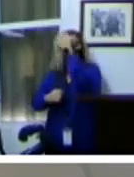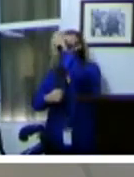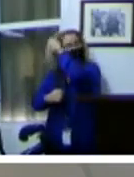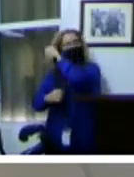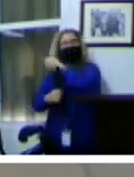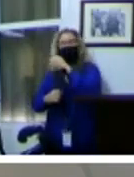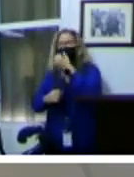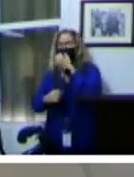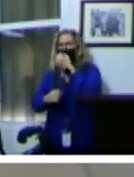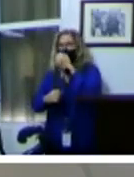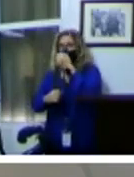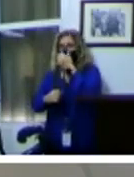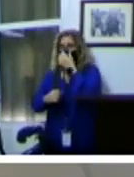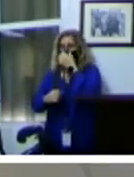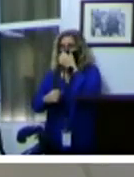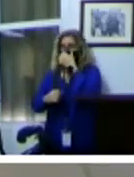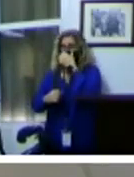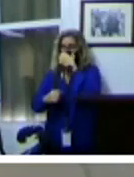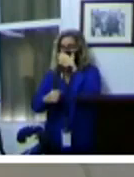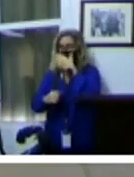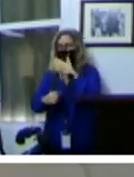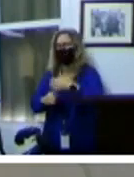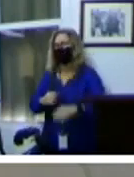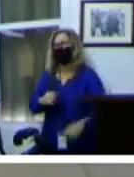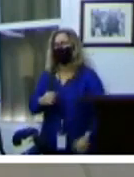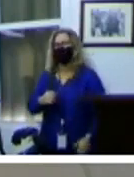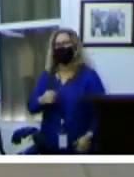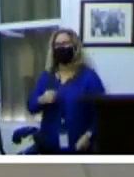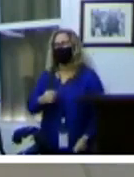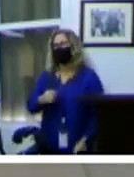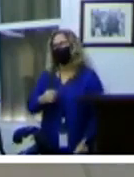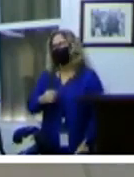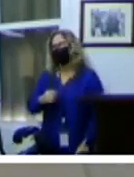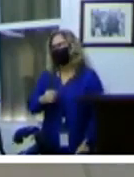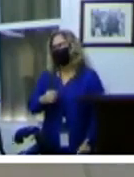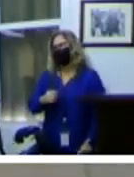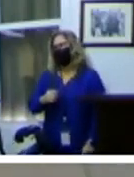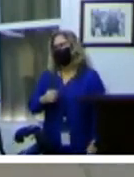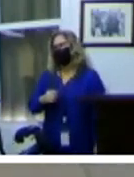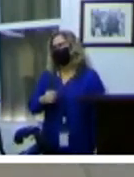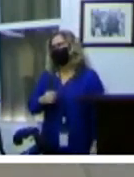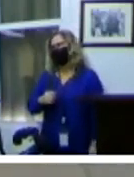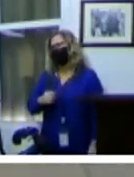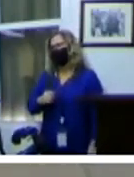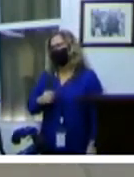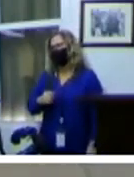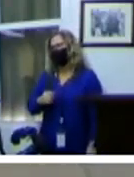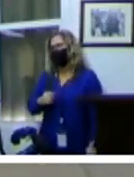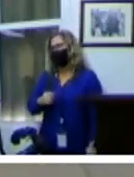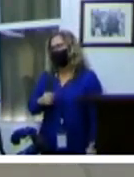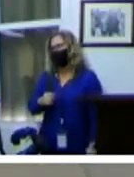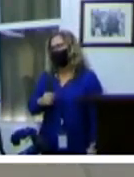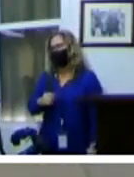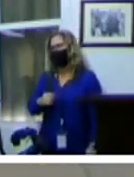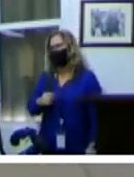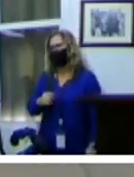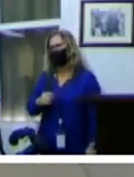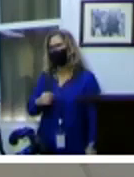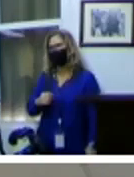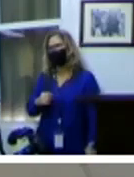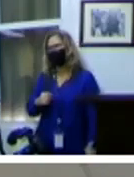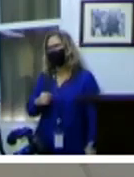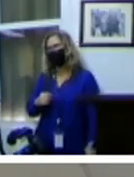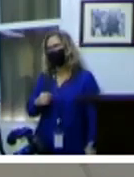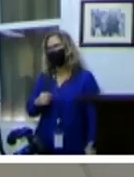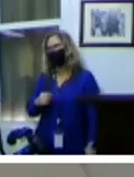uno puede pensar, yo no estaba en esa en posición de liderato previo al 2014, pero